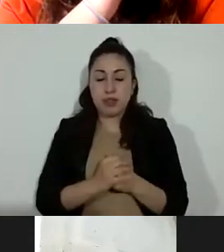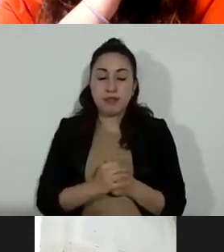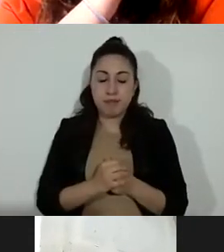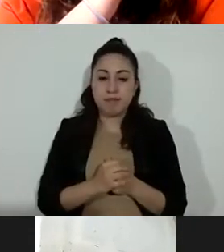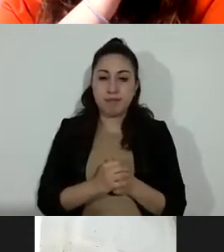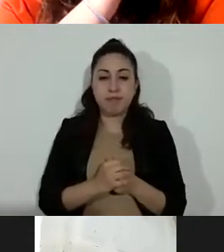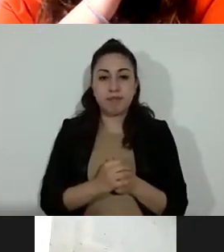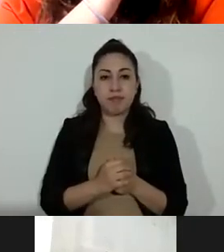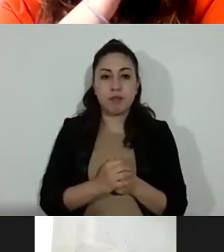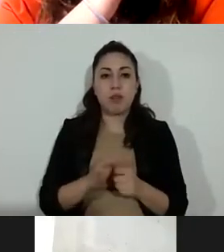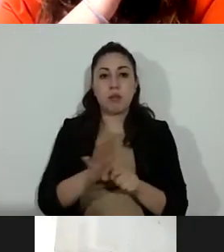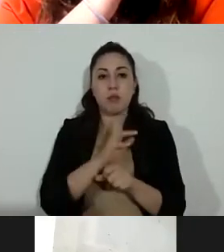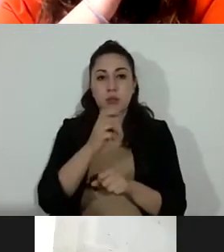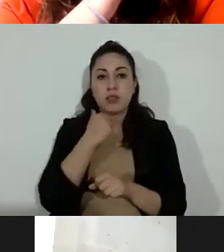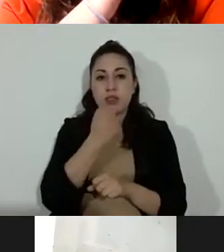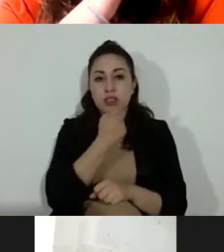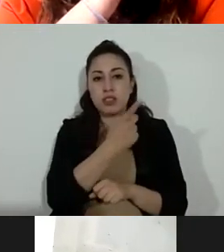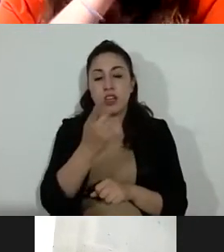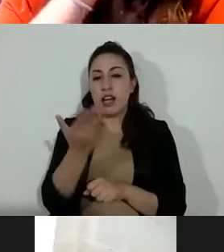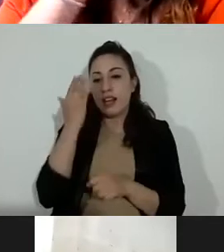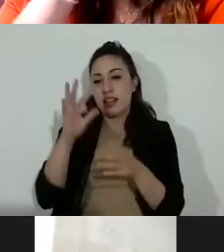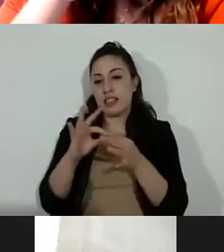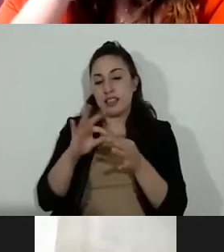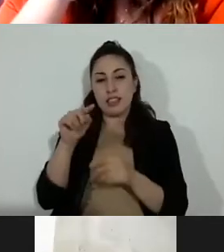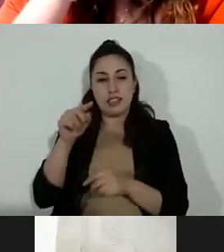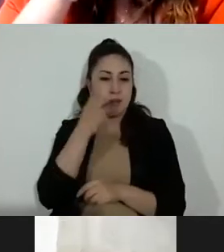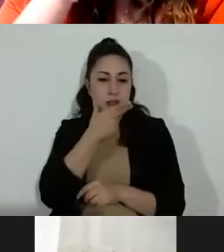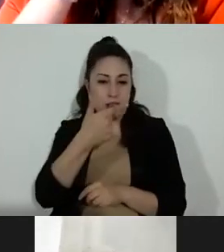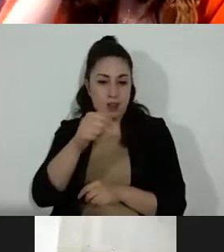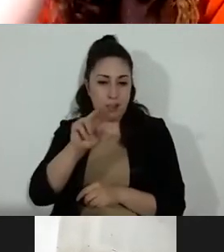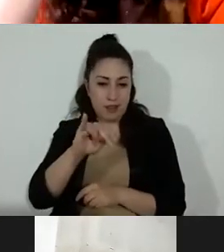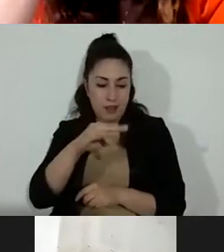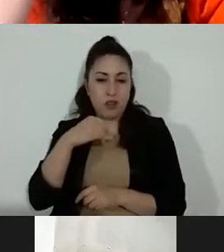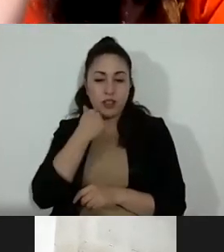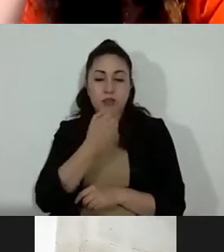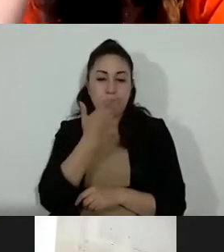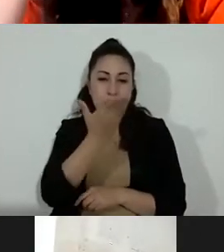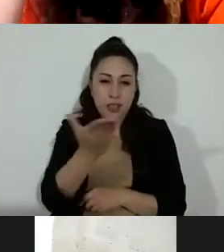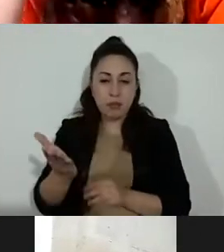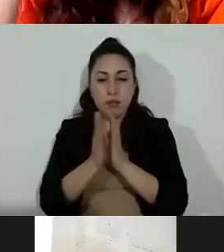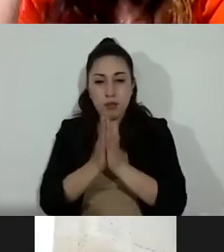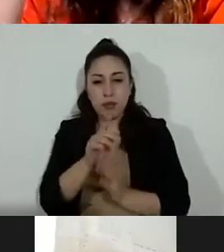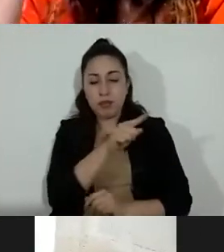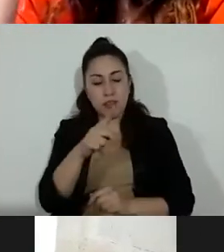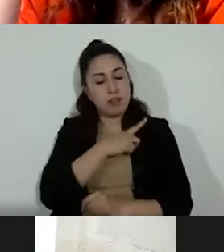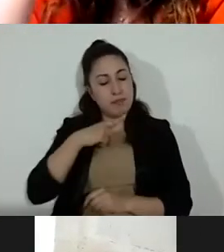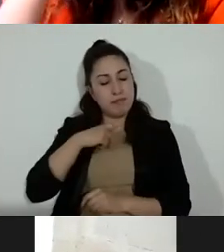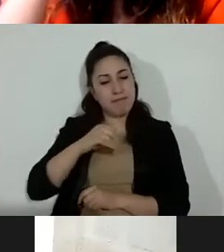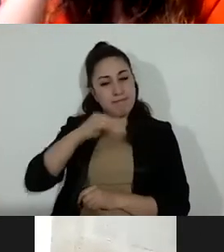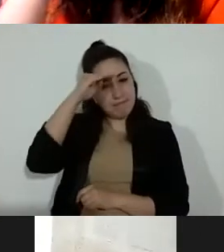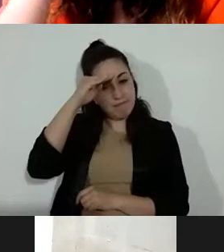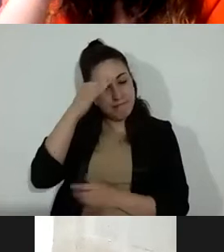quisiera hacer un llamado, como bien dijo el diputado Gaviño, a la reflexión de que